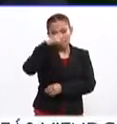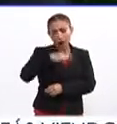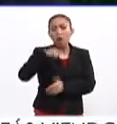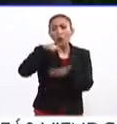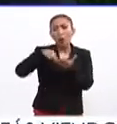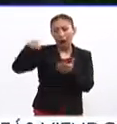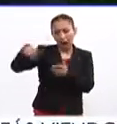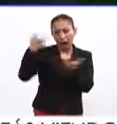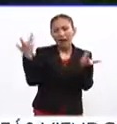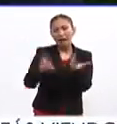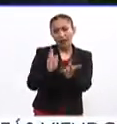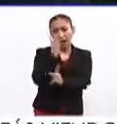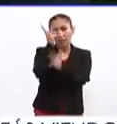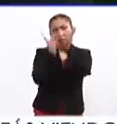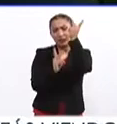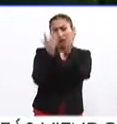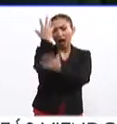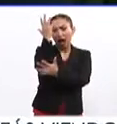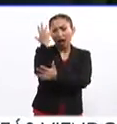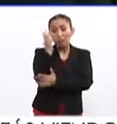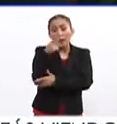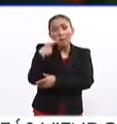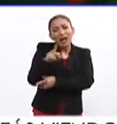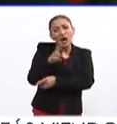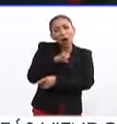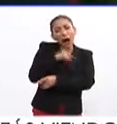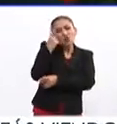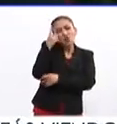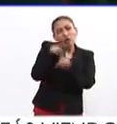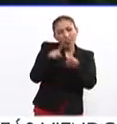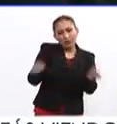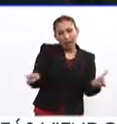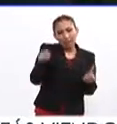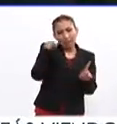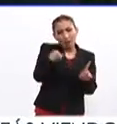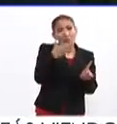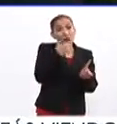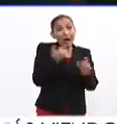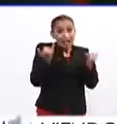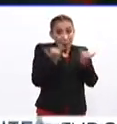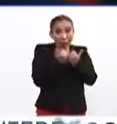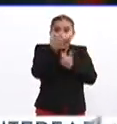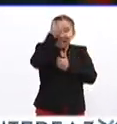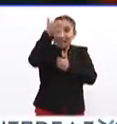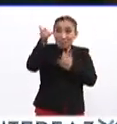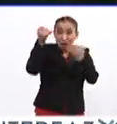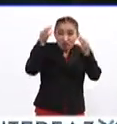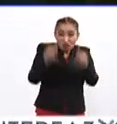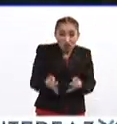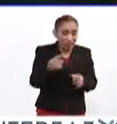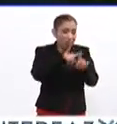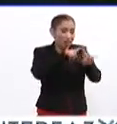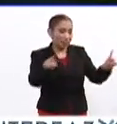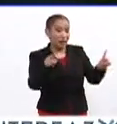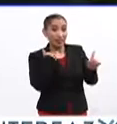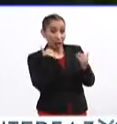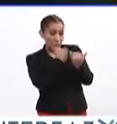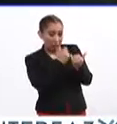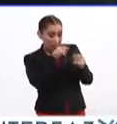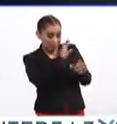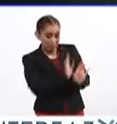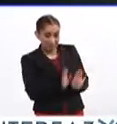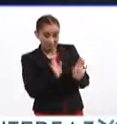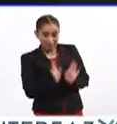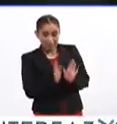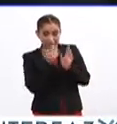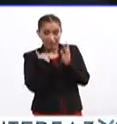lugares donde se producen los árboles, nada más que hay una pequeña diferencia. Como no tenemos el mismo clima, no se da el mismo tipo